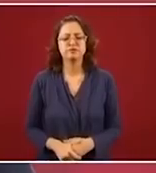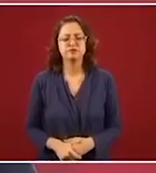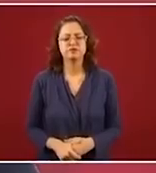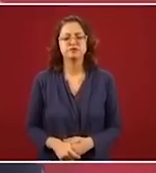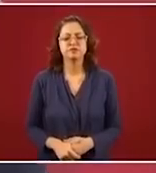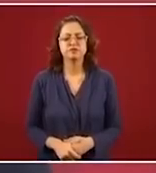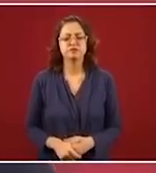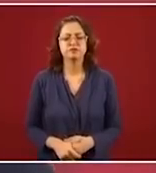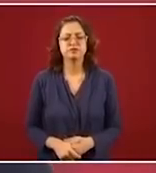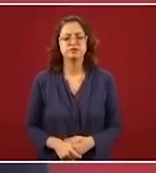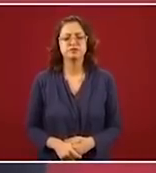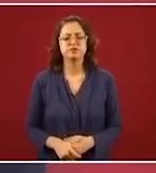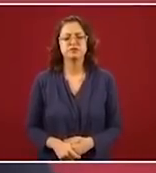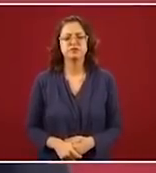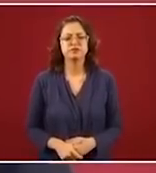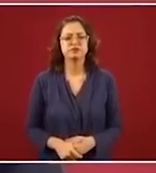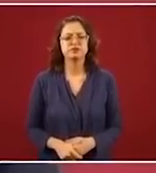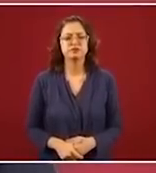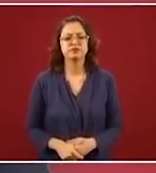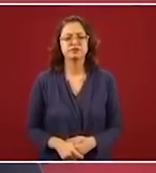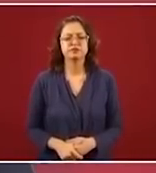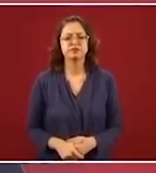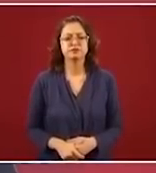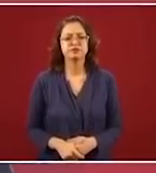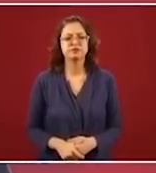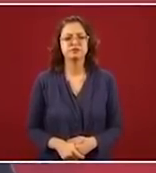Entonces, ya se está